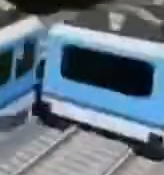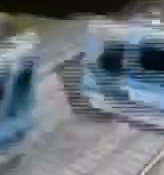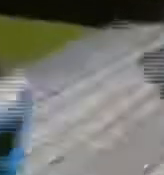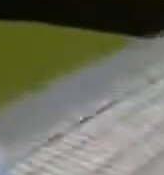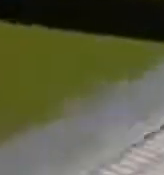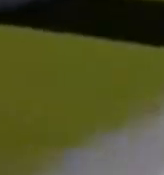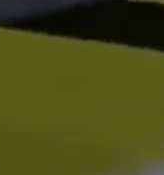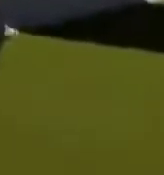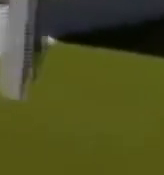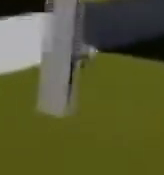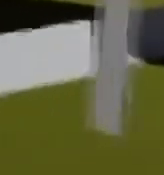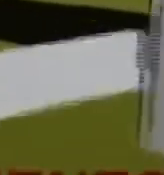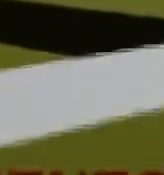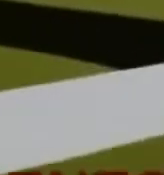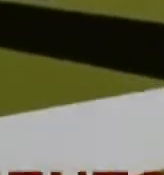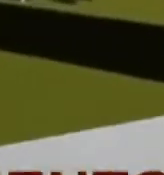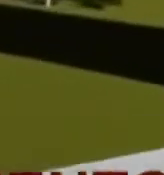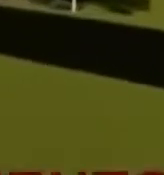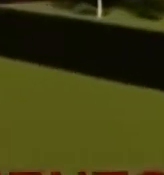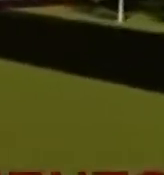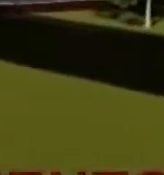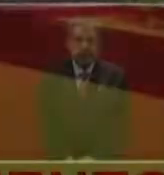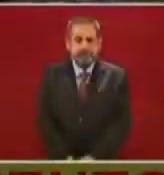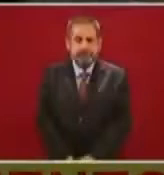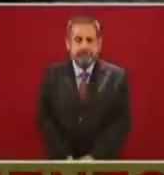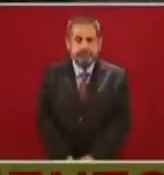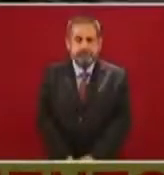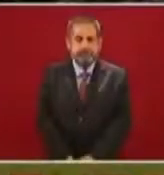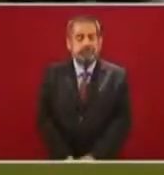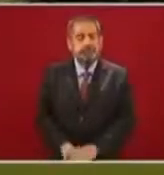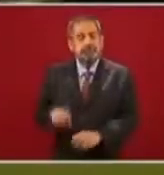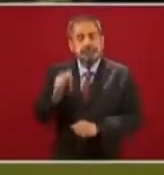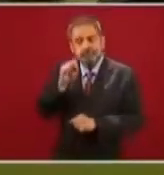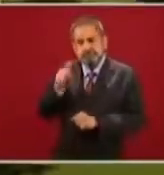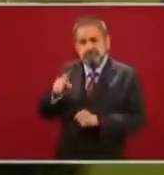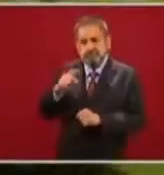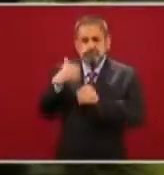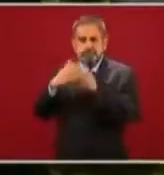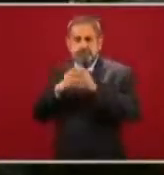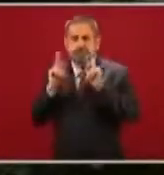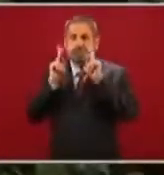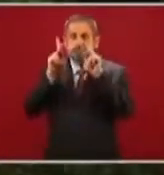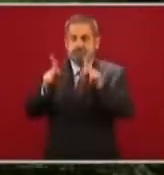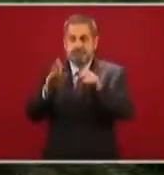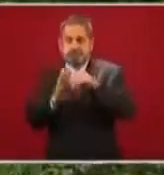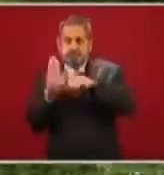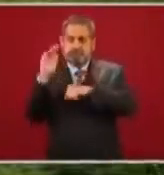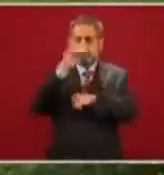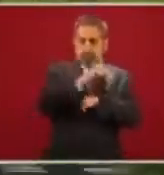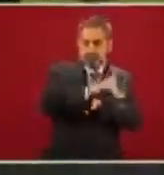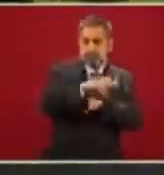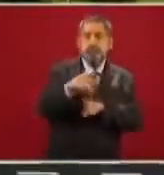También, por supuesto, se estarán considerando, independientemente de los pasos superiores vehiculares, pasos peatonales, porque hay